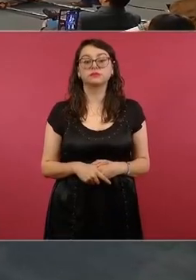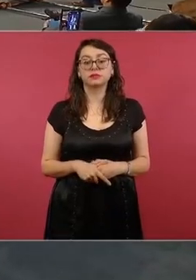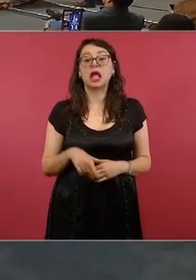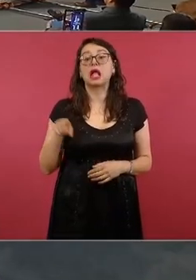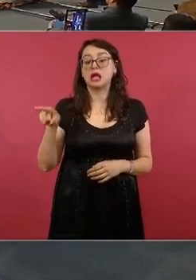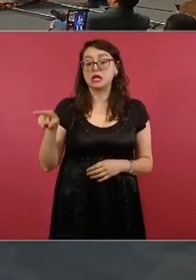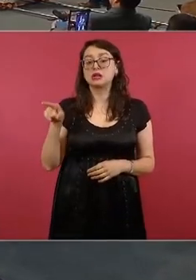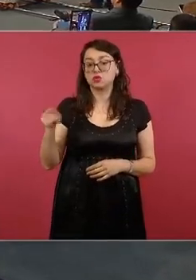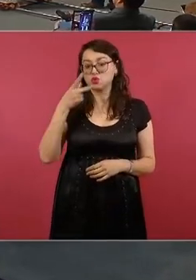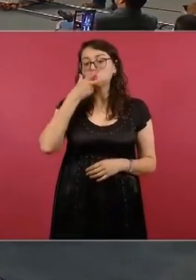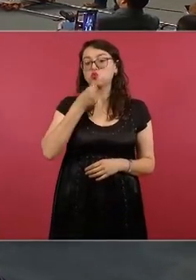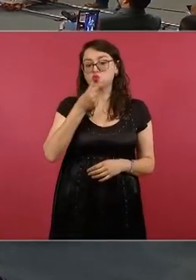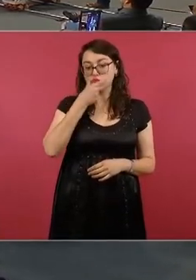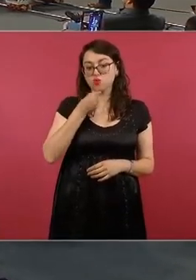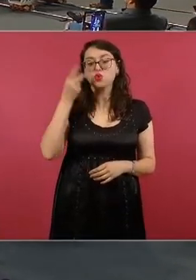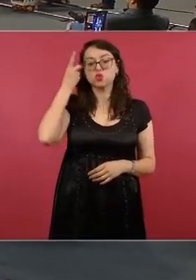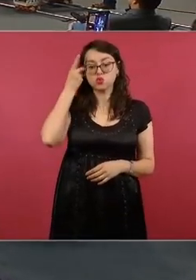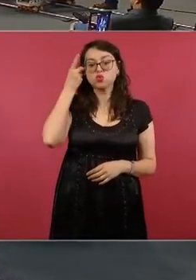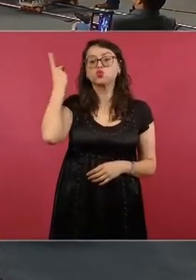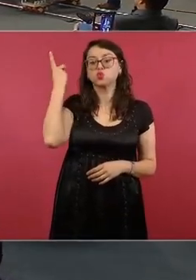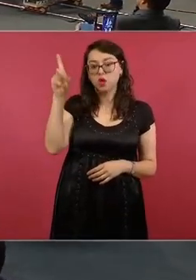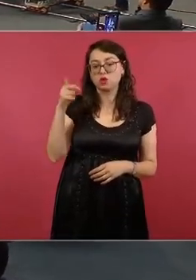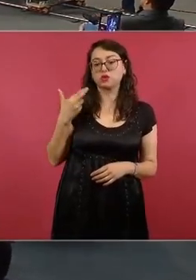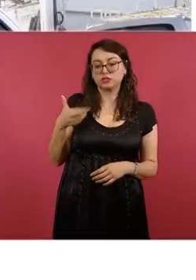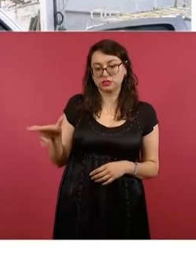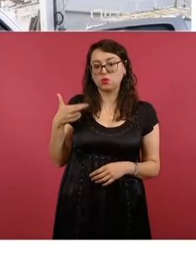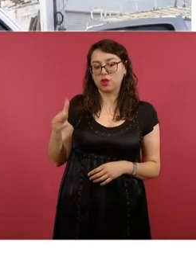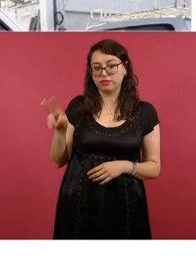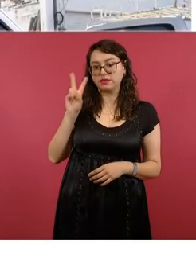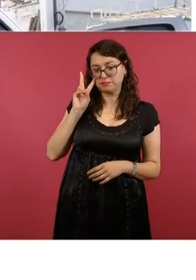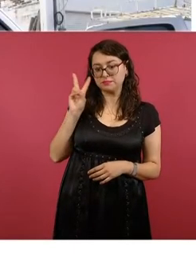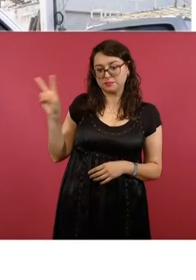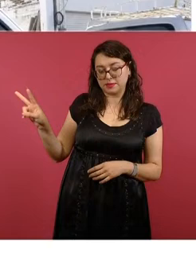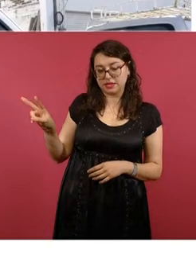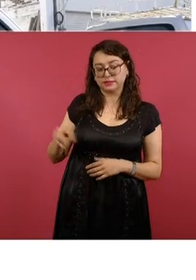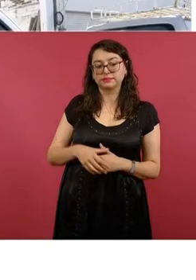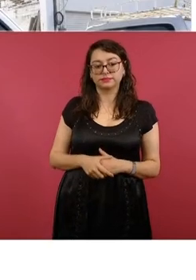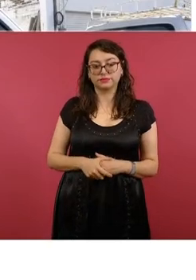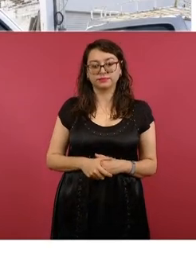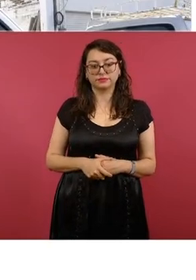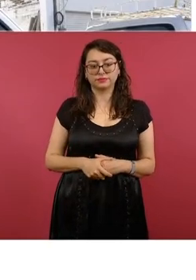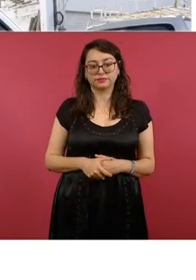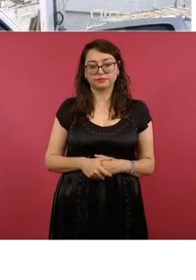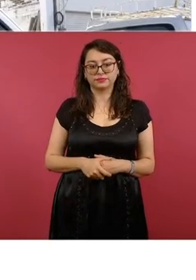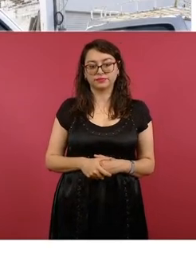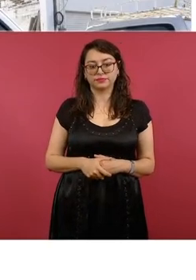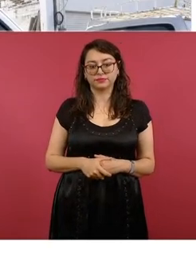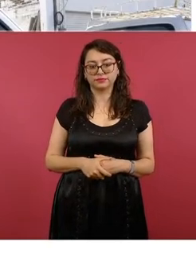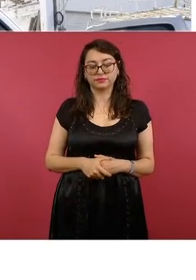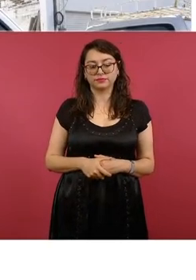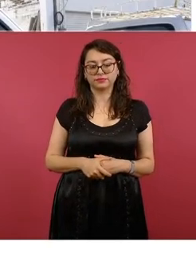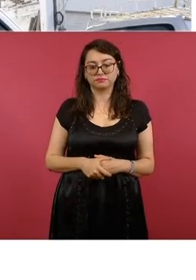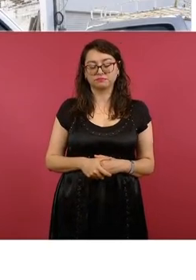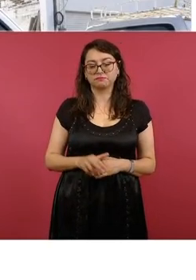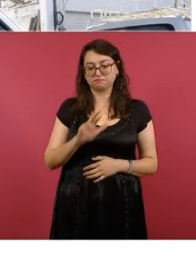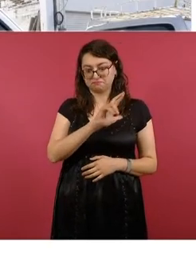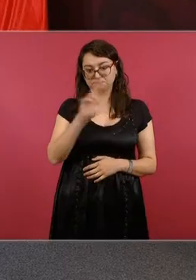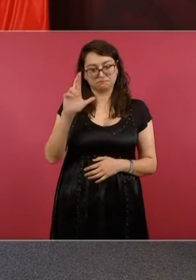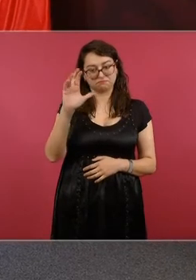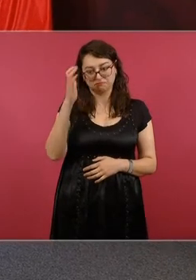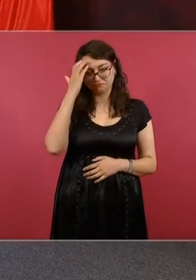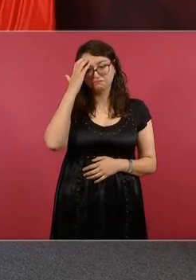Sí. Comidas. Sí, nuestro reconocimiento a